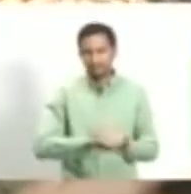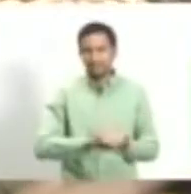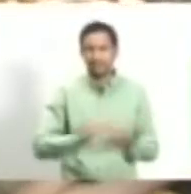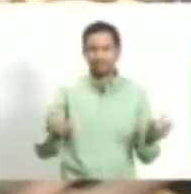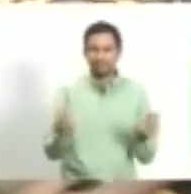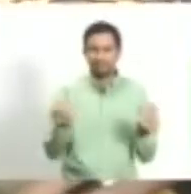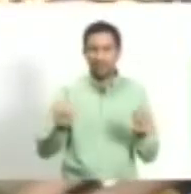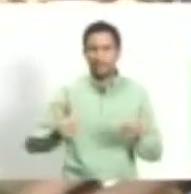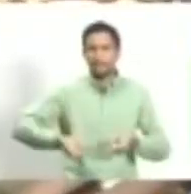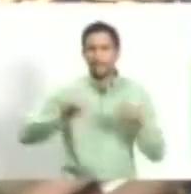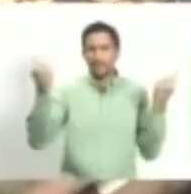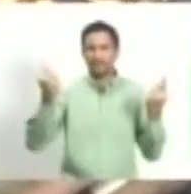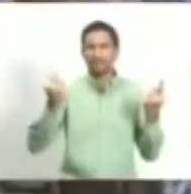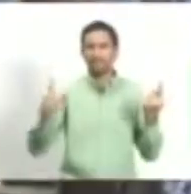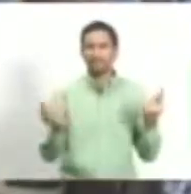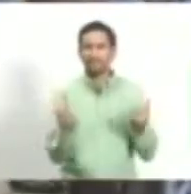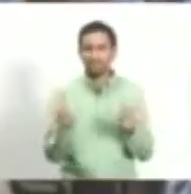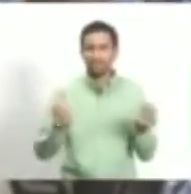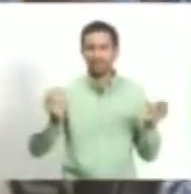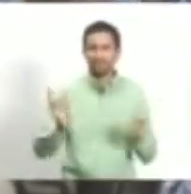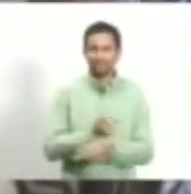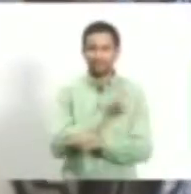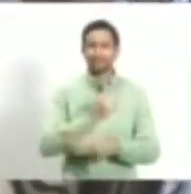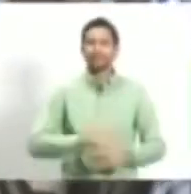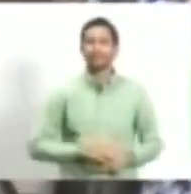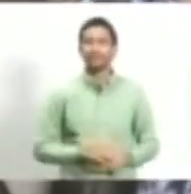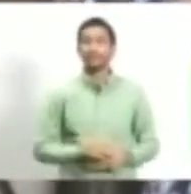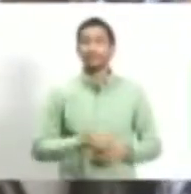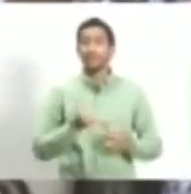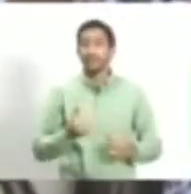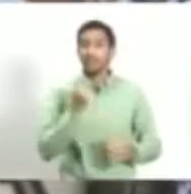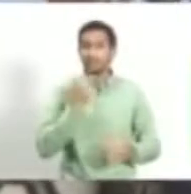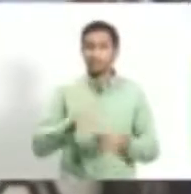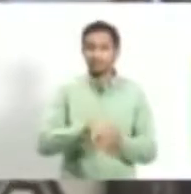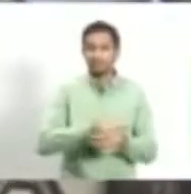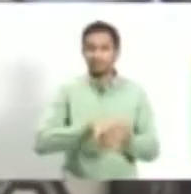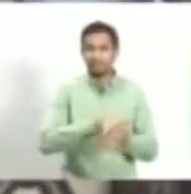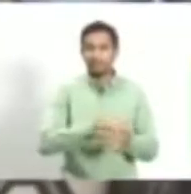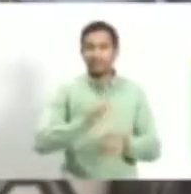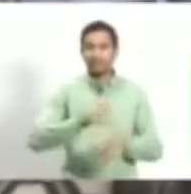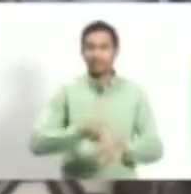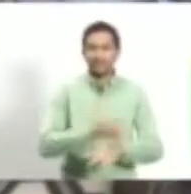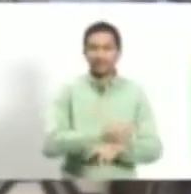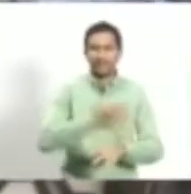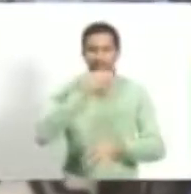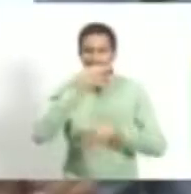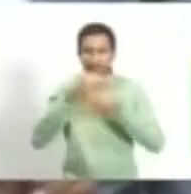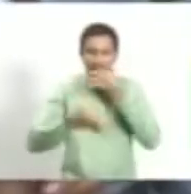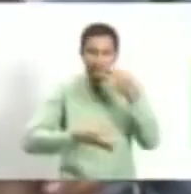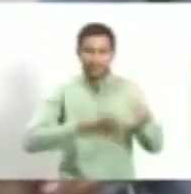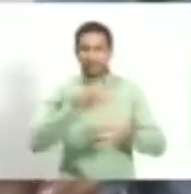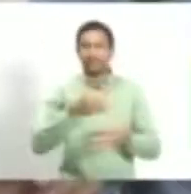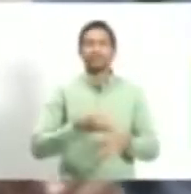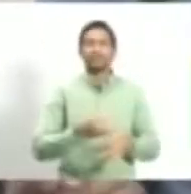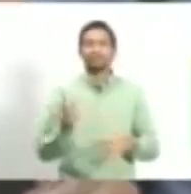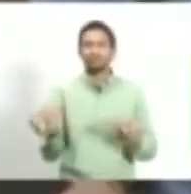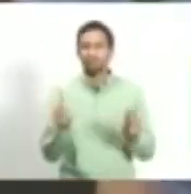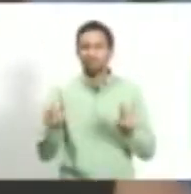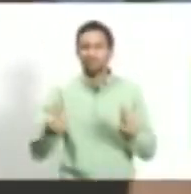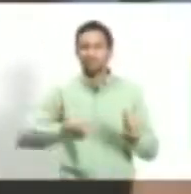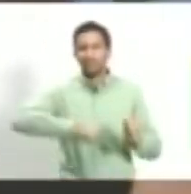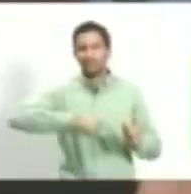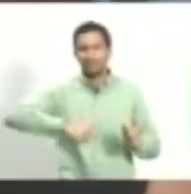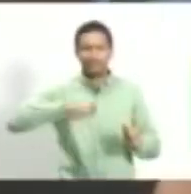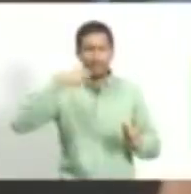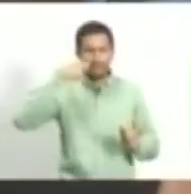confrontación entre grupos delincuenciales. A esta serie de hechos se suman las denuncias realizadas desde hace algún tiempo por defensores de derechos